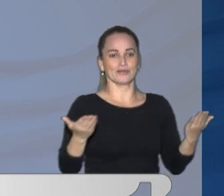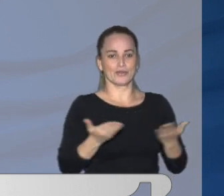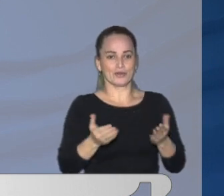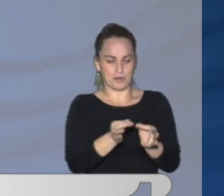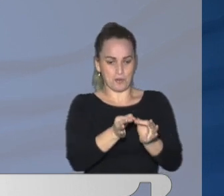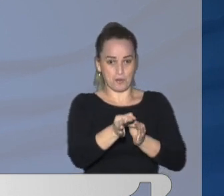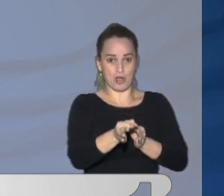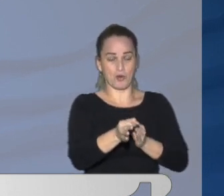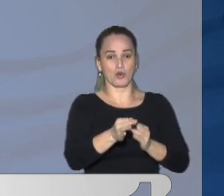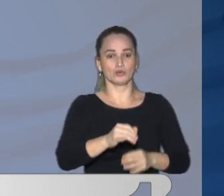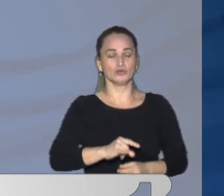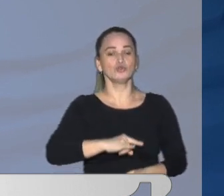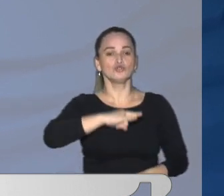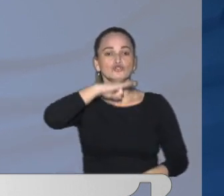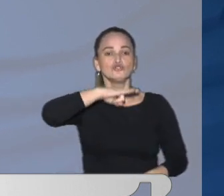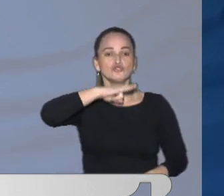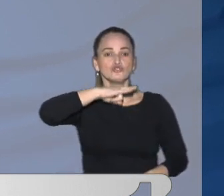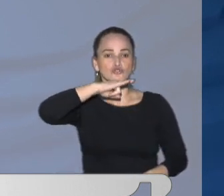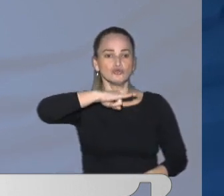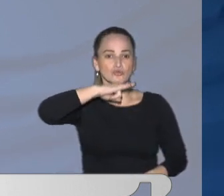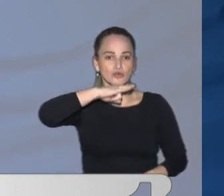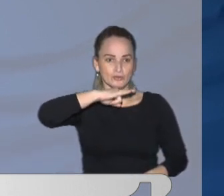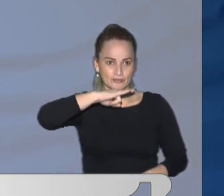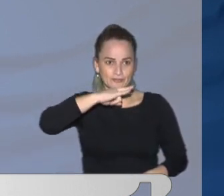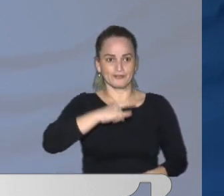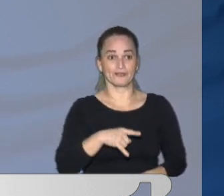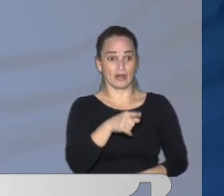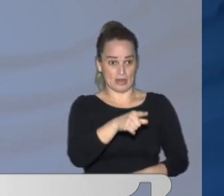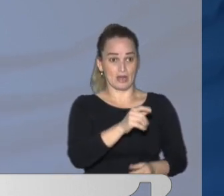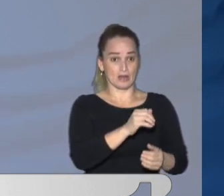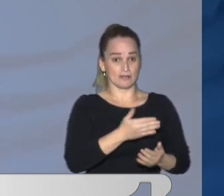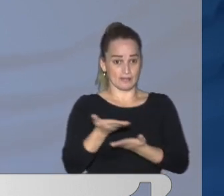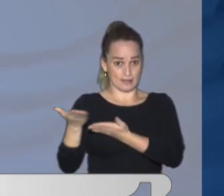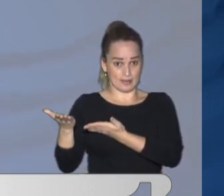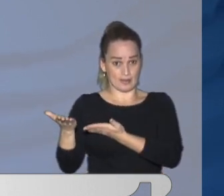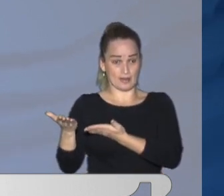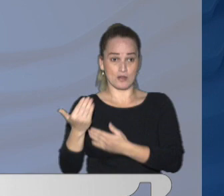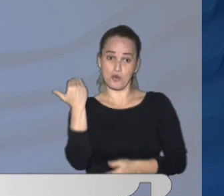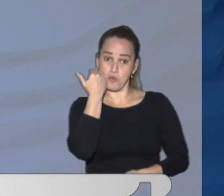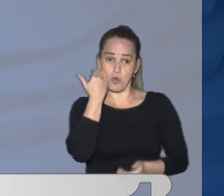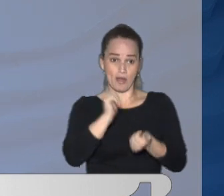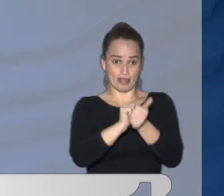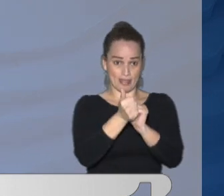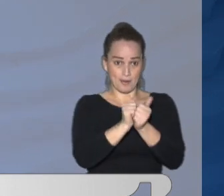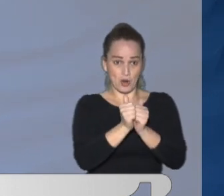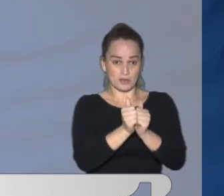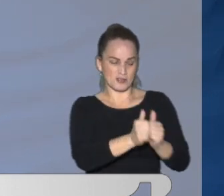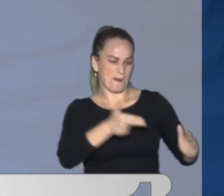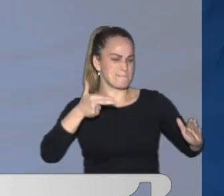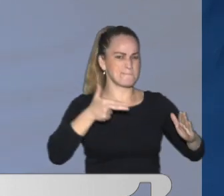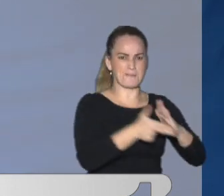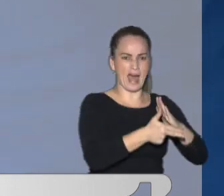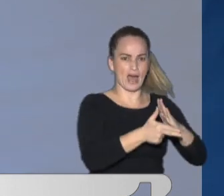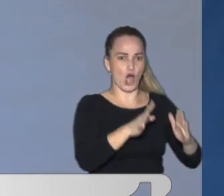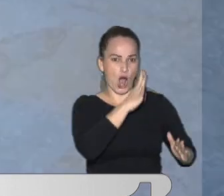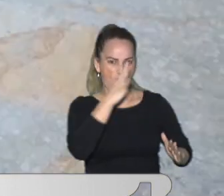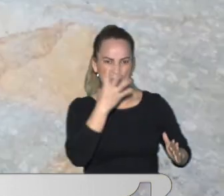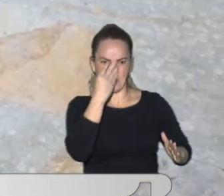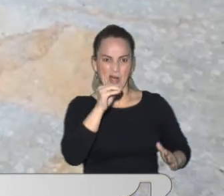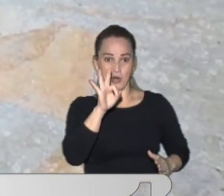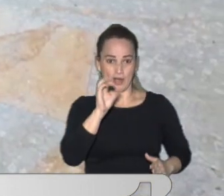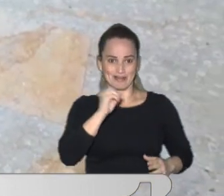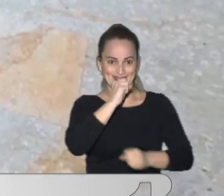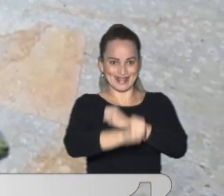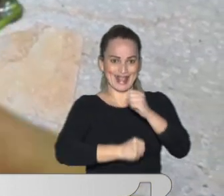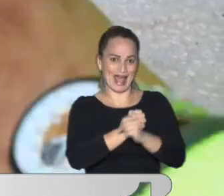municipio de Yumbo. La deportista Marta Liliana Erazo, de 27 años, fue asesinada por un sujeto de 30 años, quien era